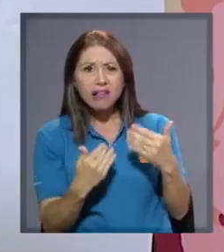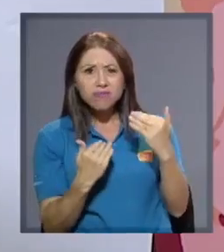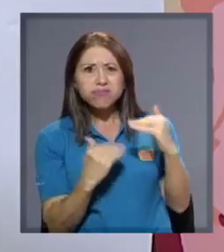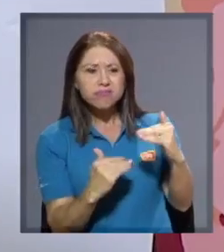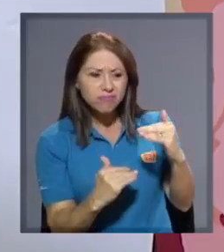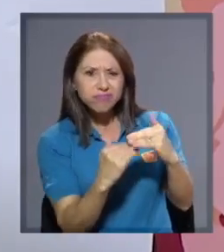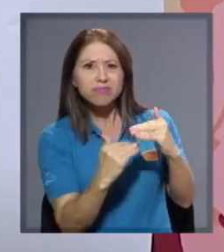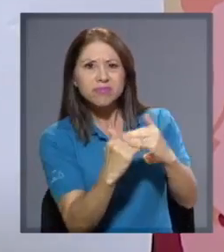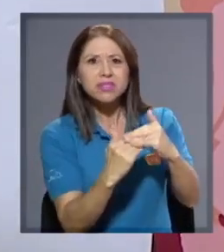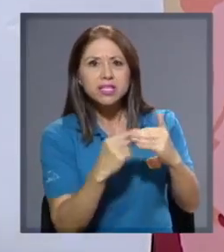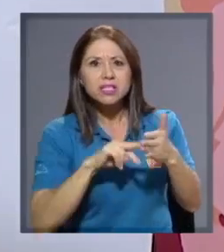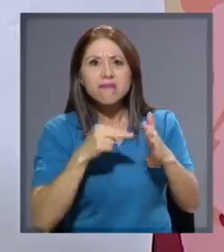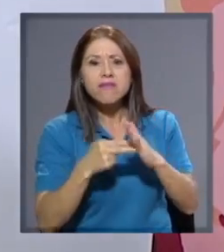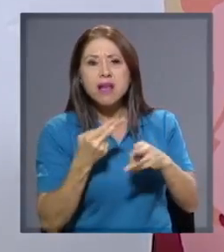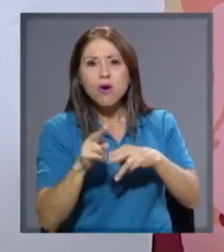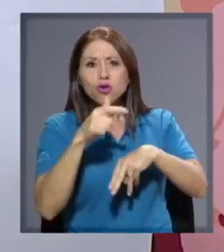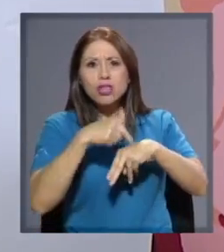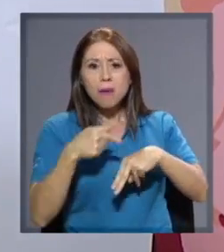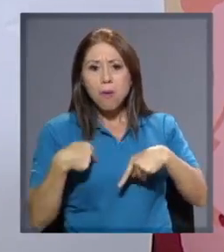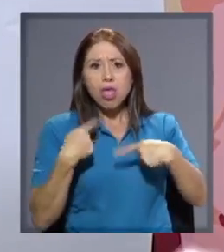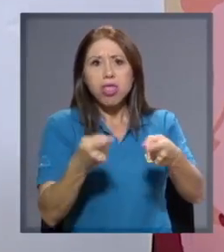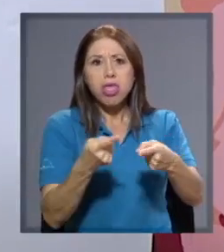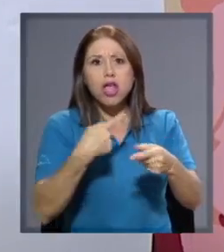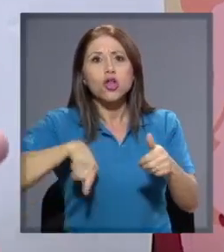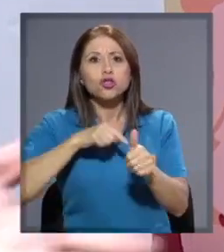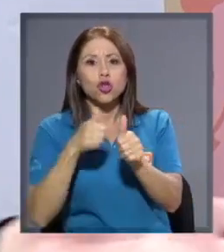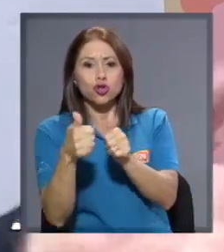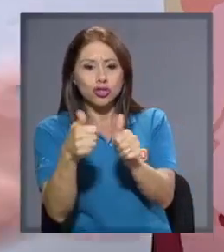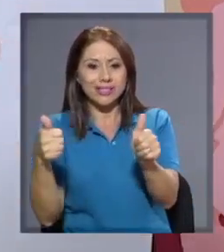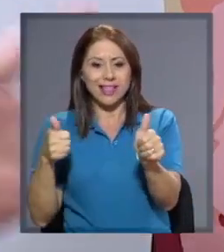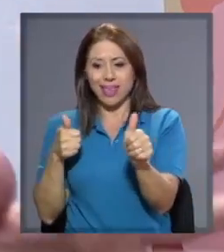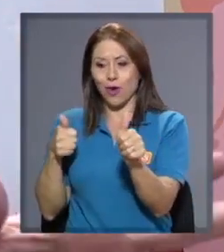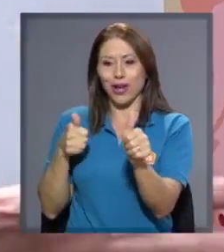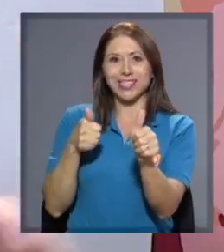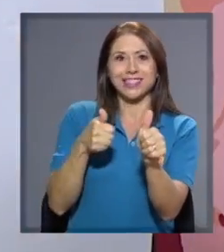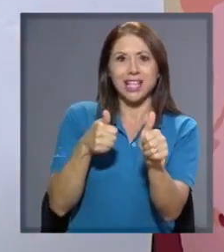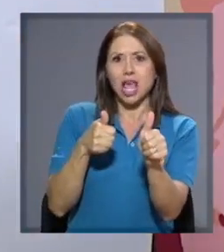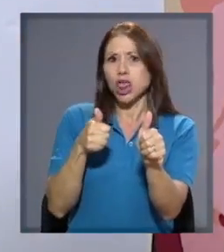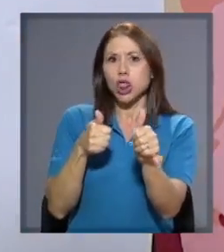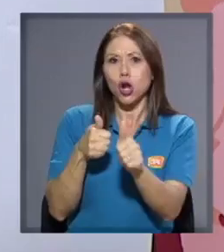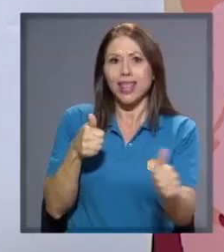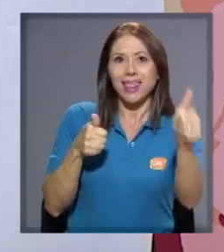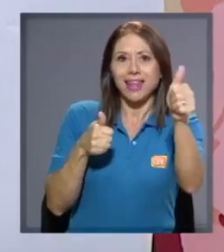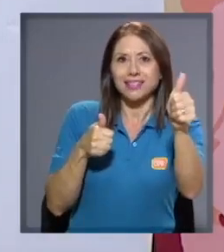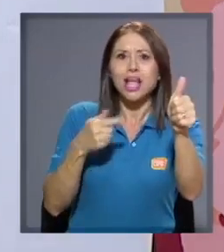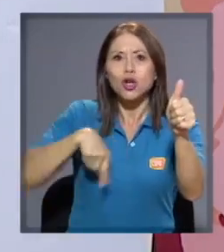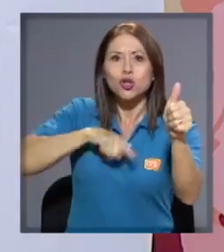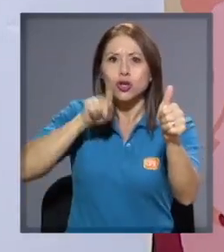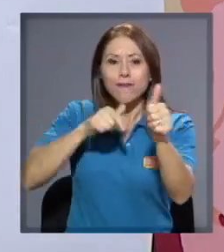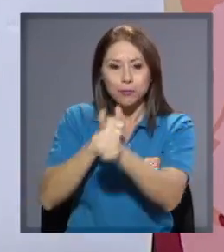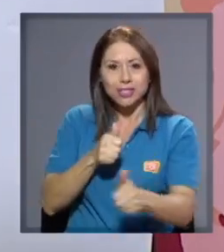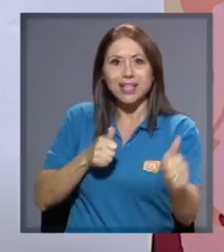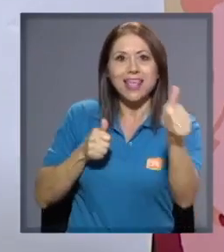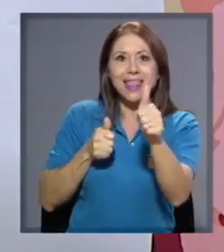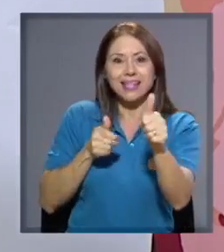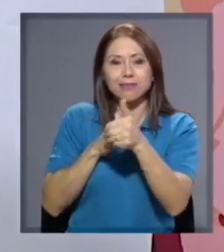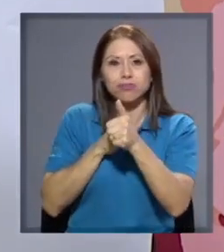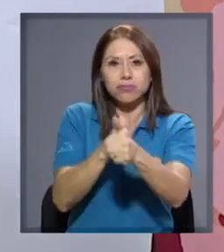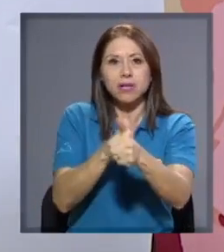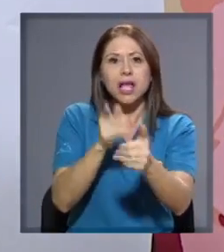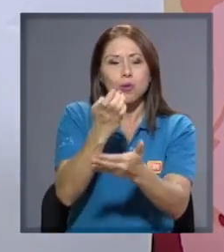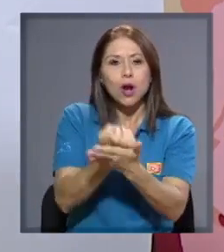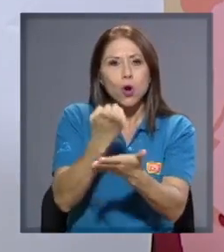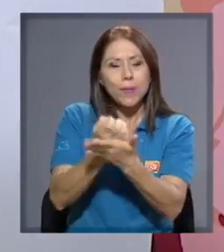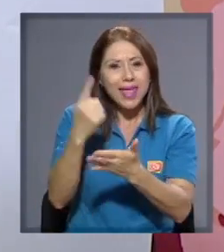a en el corto tiempo ser seguidores y no ser líderes y nosotros debemos ser líderes en una economía digital y sobre todo pensando en que esos centros